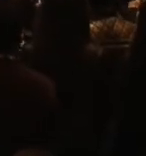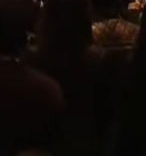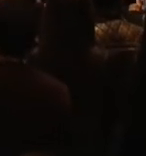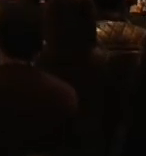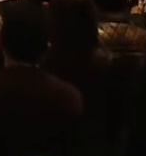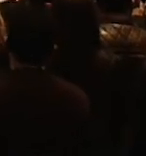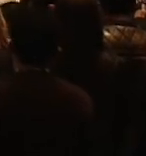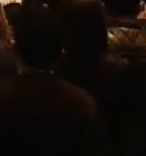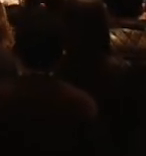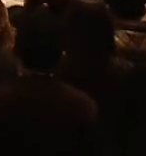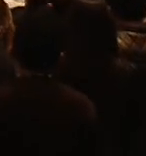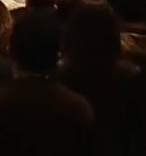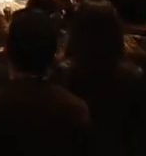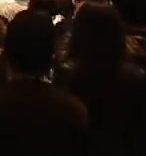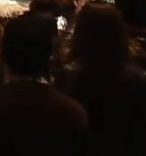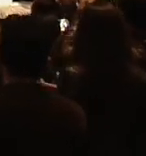Gracias.